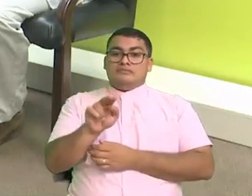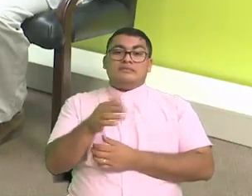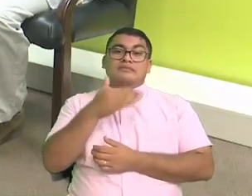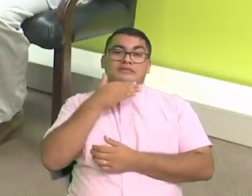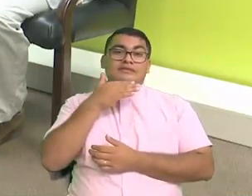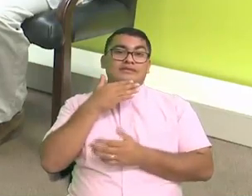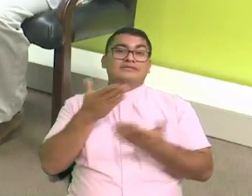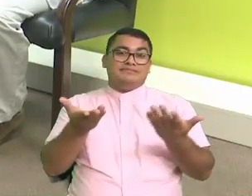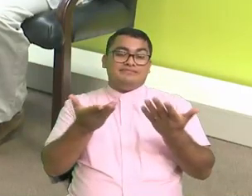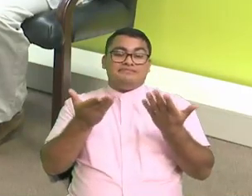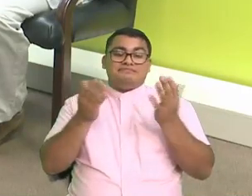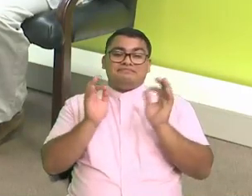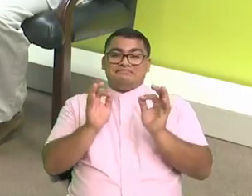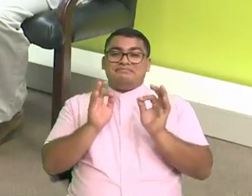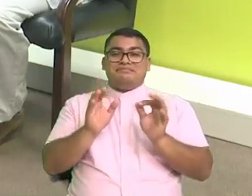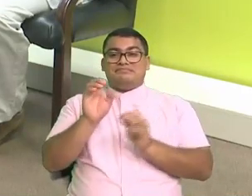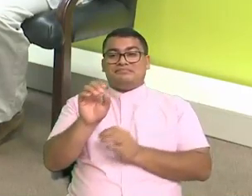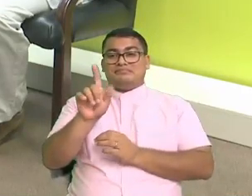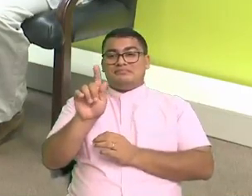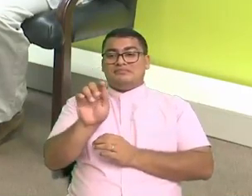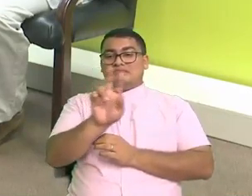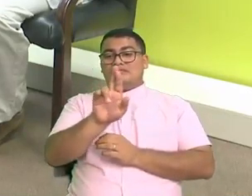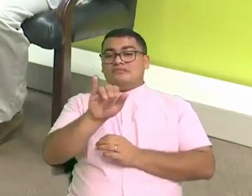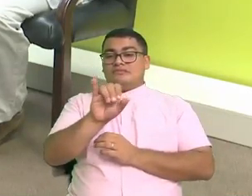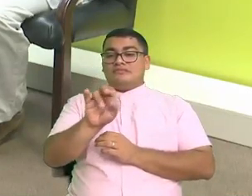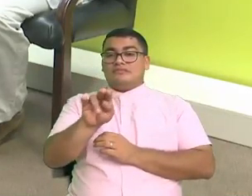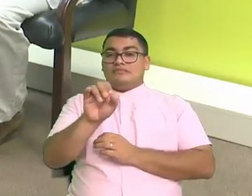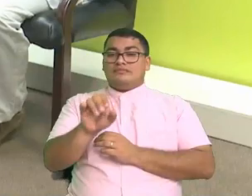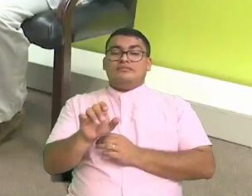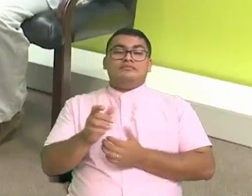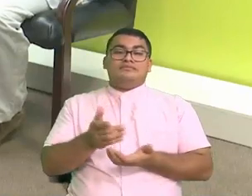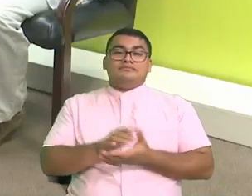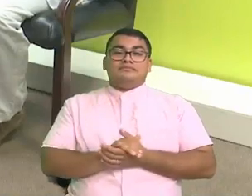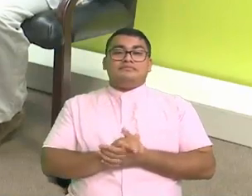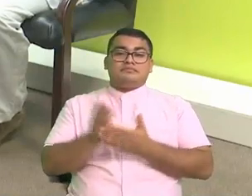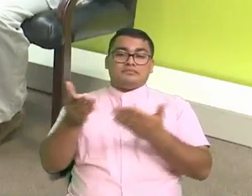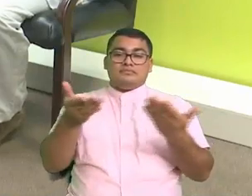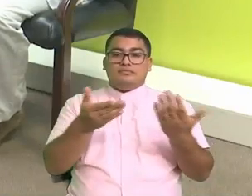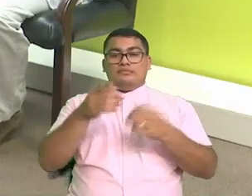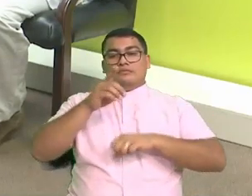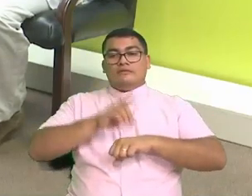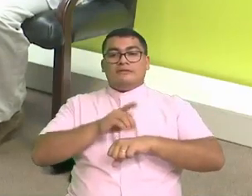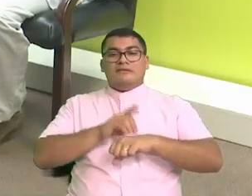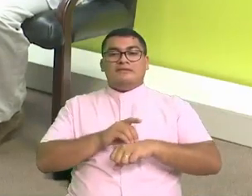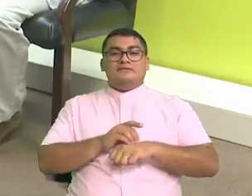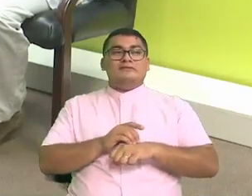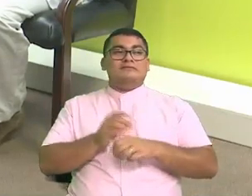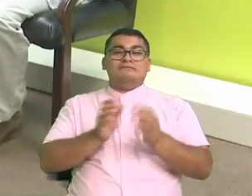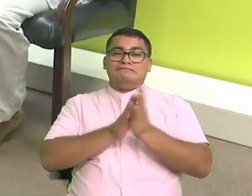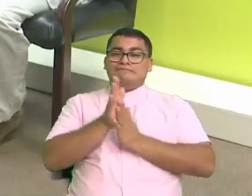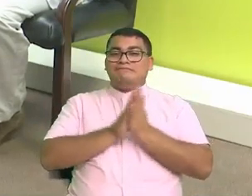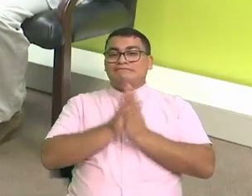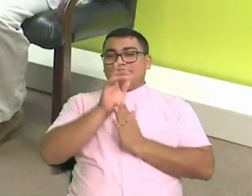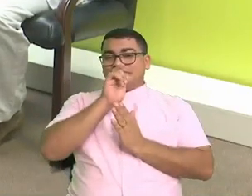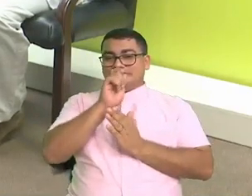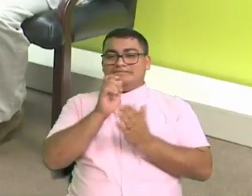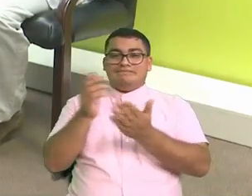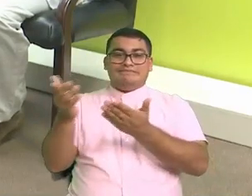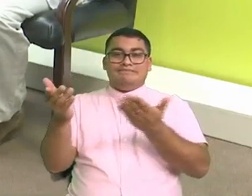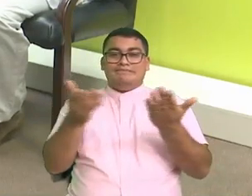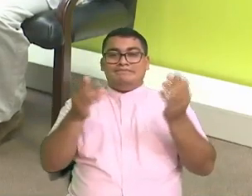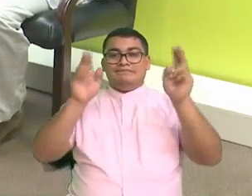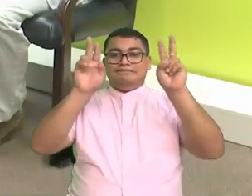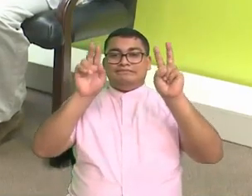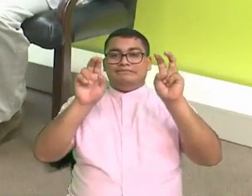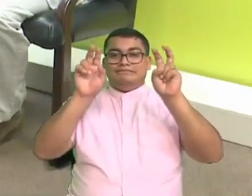es más fácil. Está otorrino, para evitarnos las complicaciones. Sí. Bienvenido, doctor. Bienvenido. Mucho gusto. Es un placer tenerlo aquí nuevamente para hablar de este